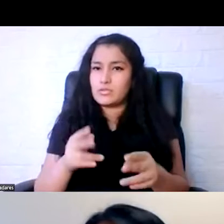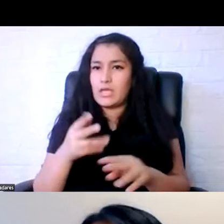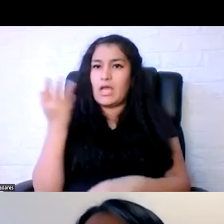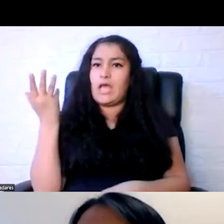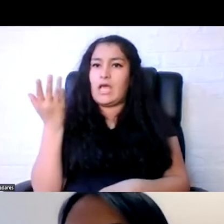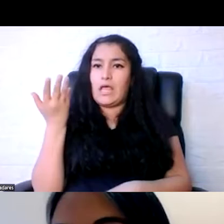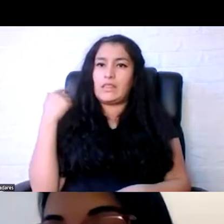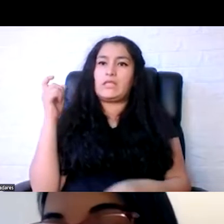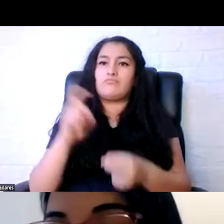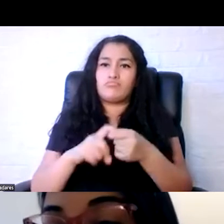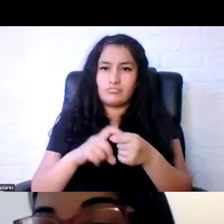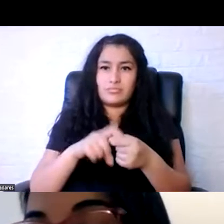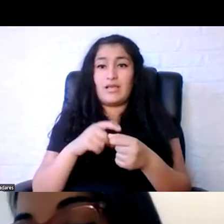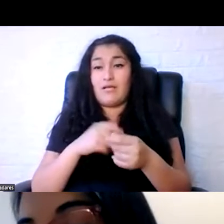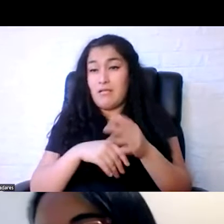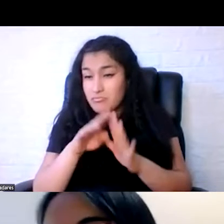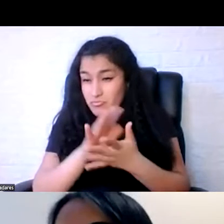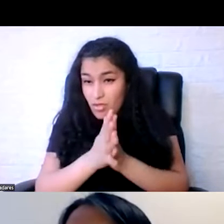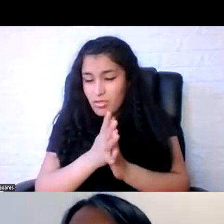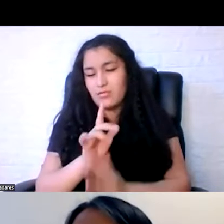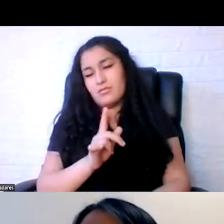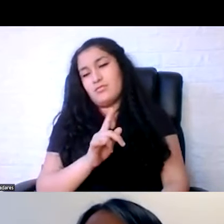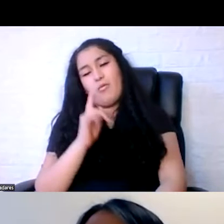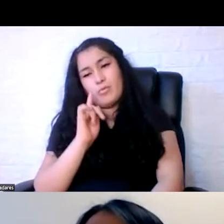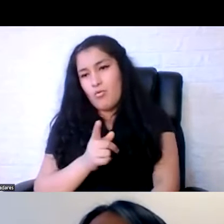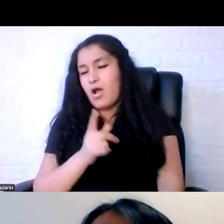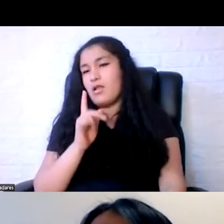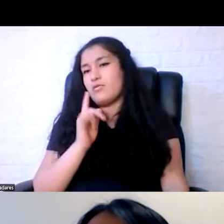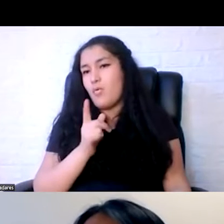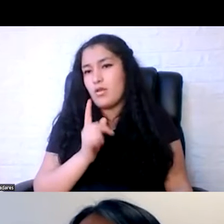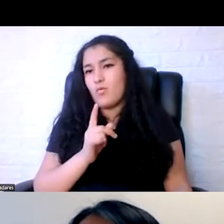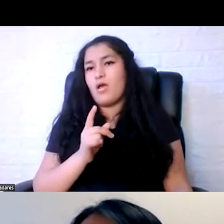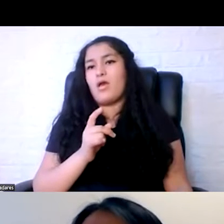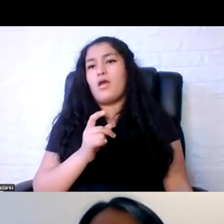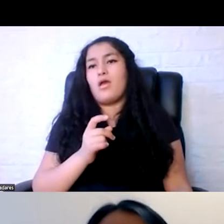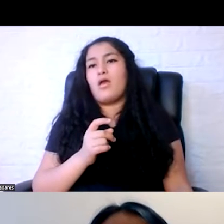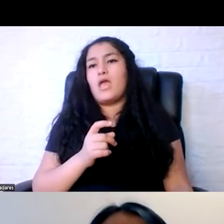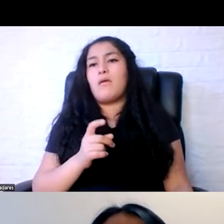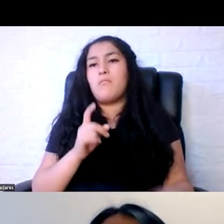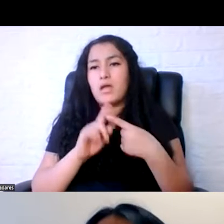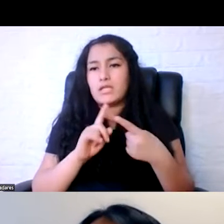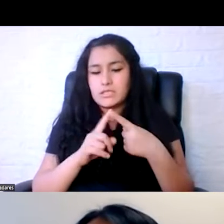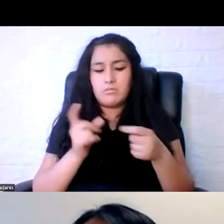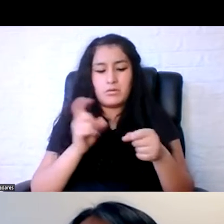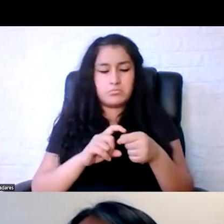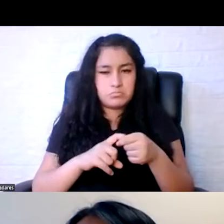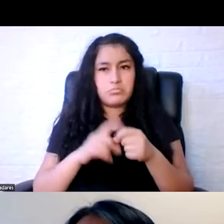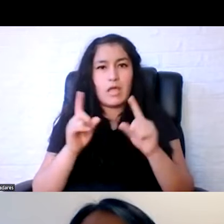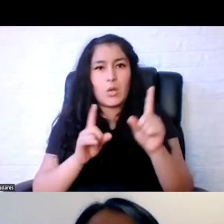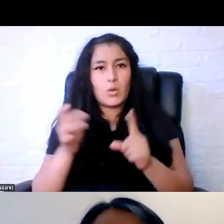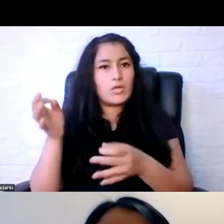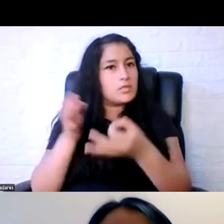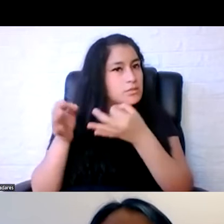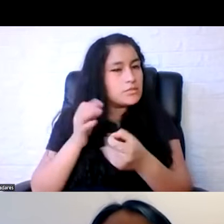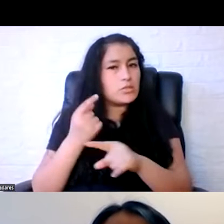en todas las que hubiera querido, y bueno, pero sí he seguido un poquito la pista de algunas de las conversaciones que